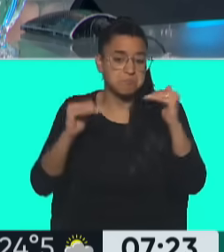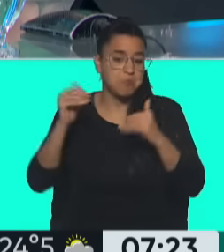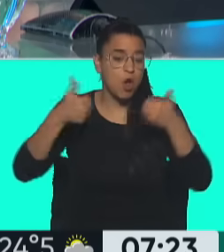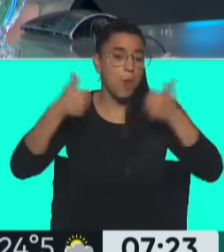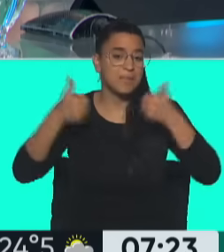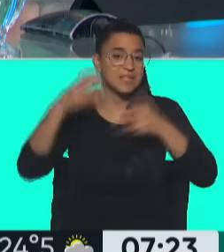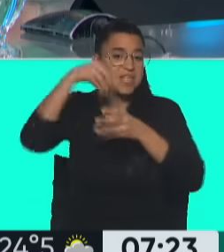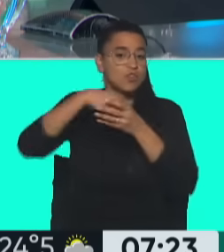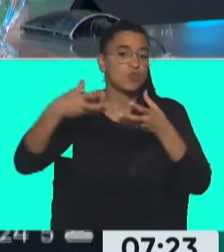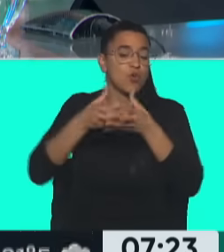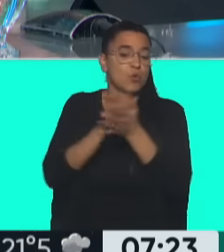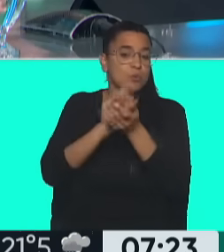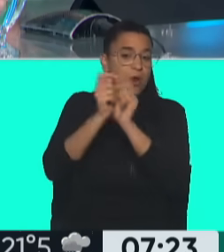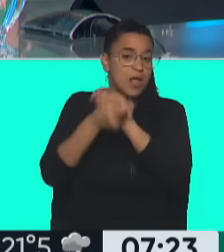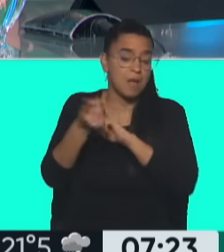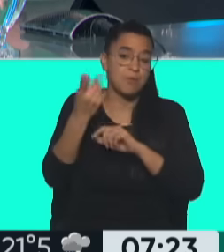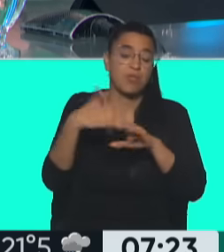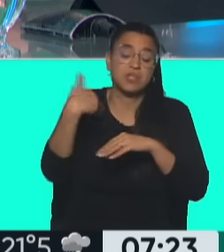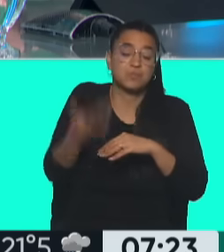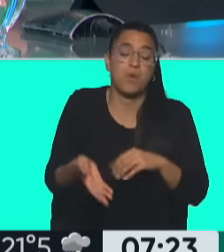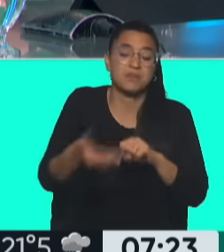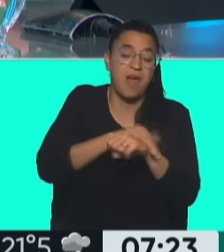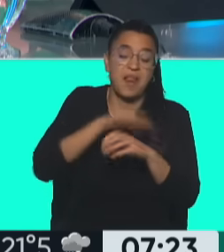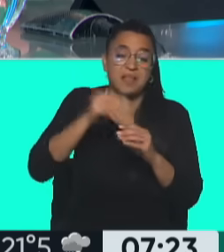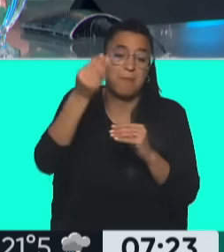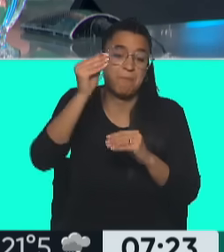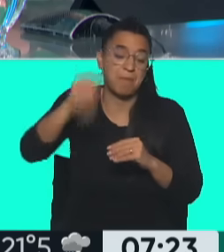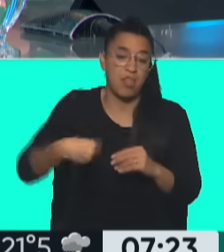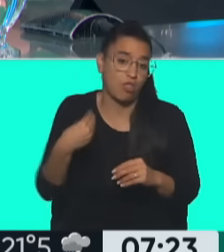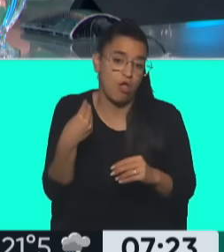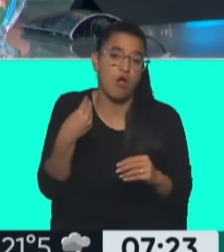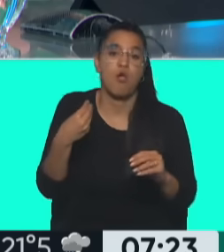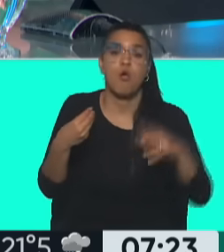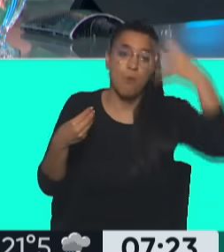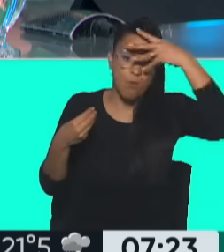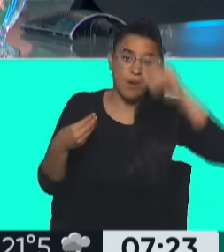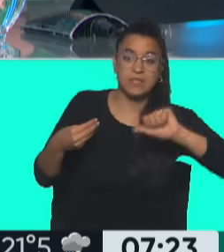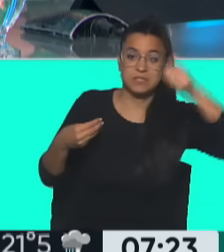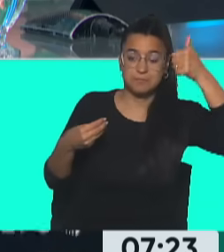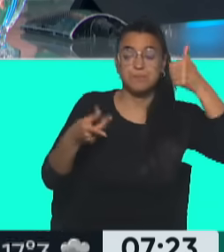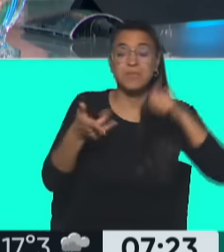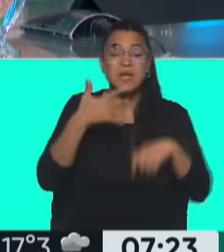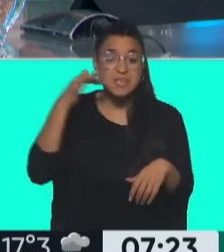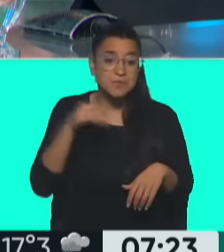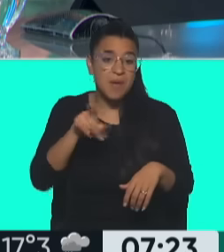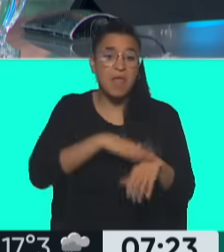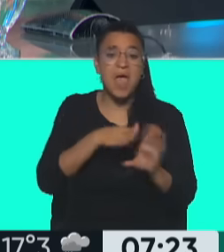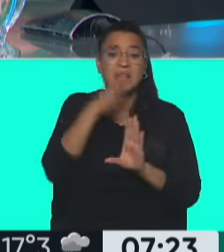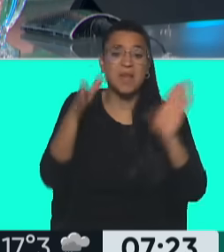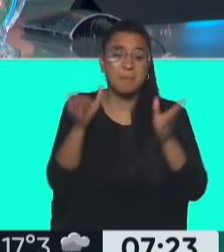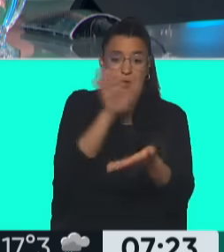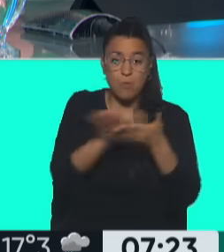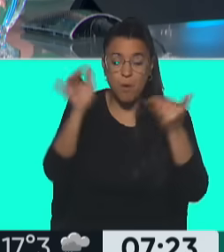de Juntos por el Cambio antes de perder las primarias frente a Patricia Bullrich. Sí es cierto que arranca una nueva etapa, lo